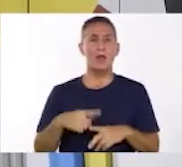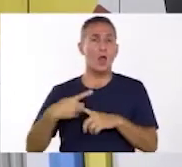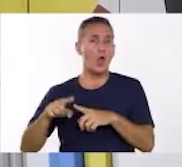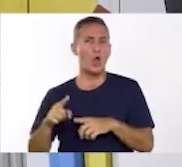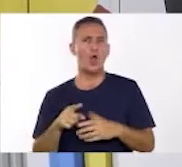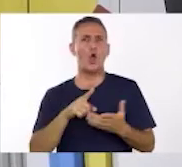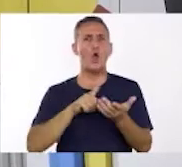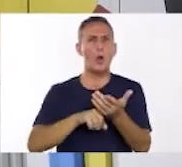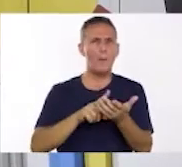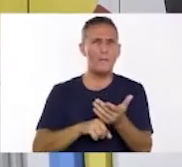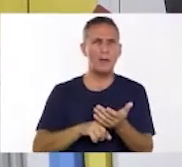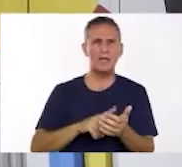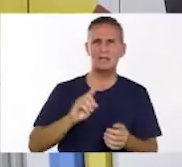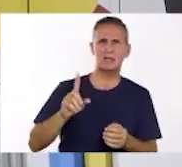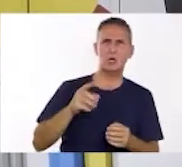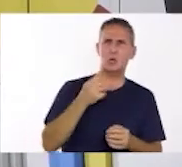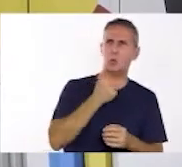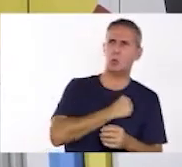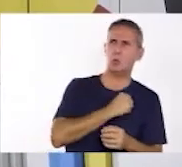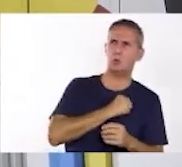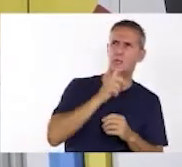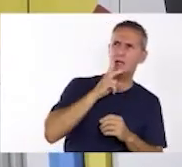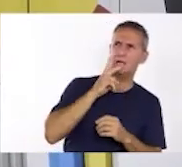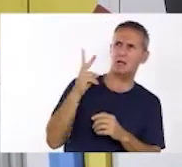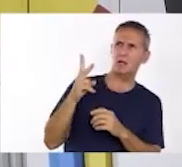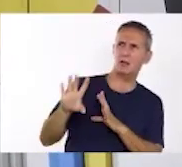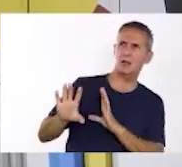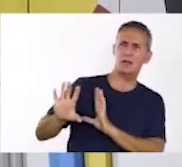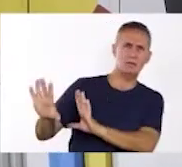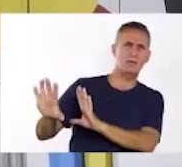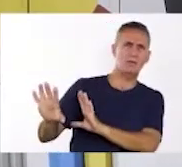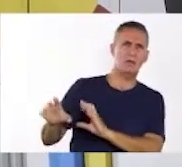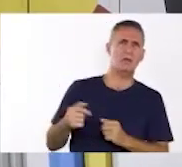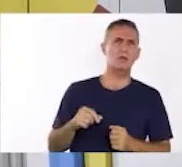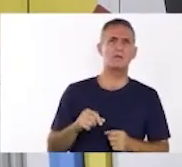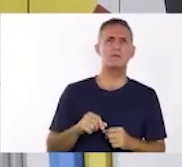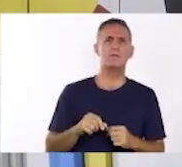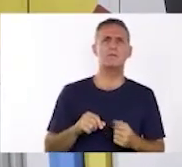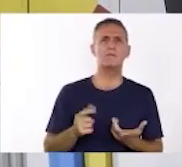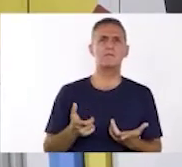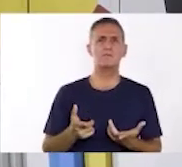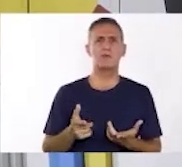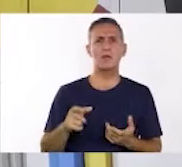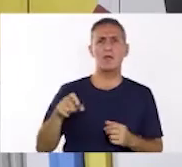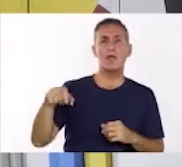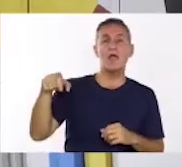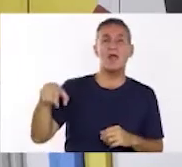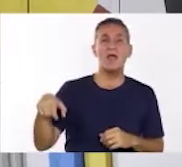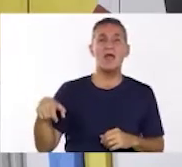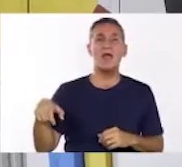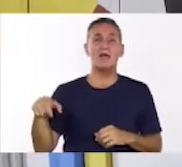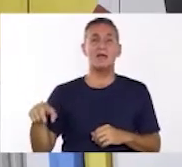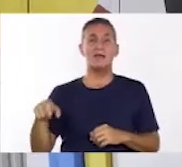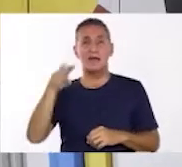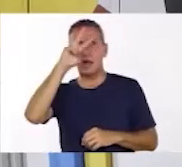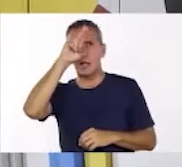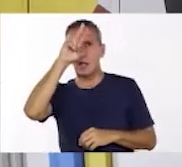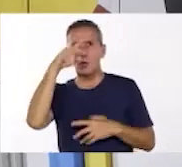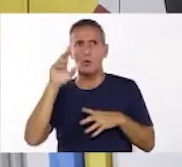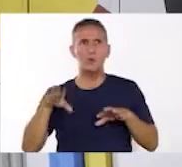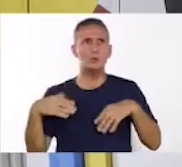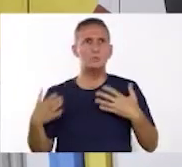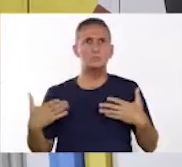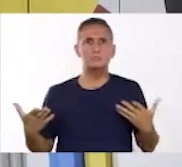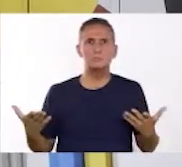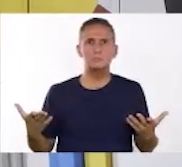que lo bombardea con manzana porque piensa que va a hacer algo? ¿Qué pasa con Gregorio, que